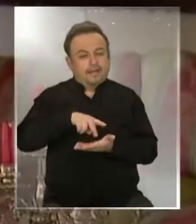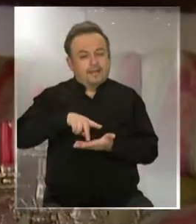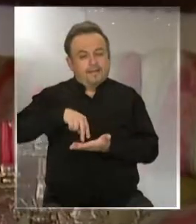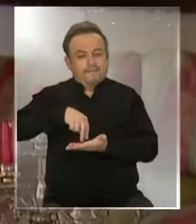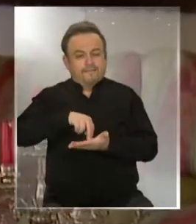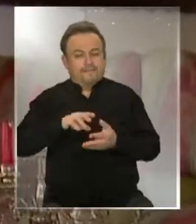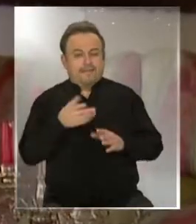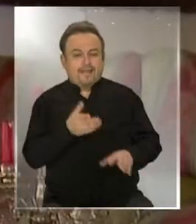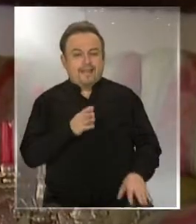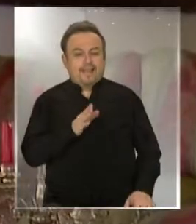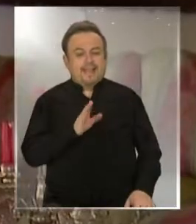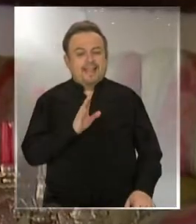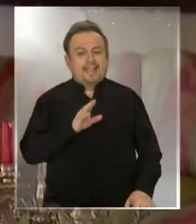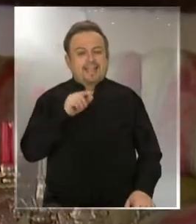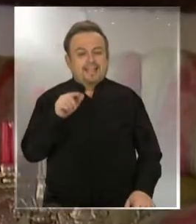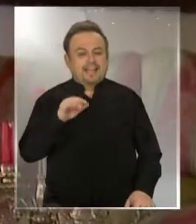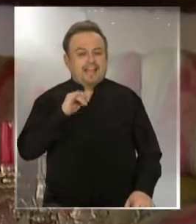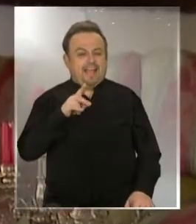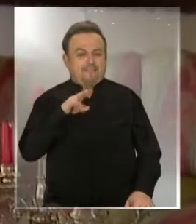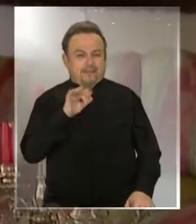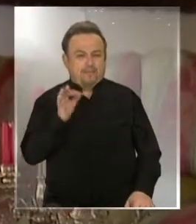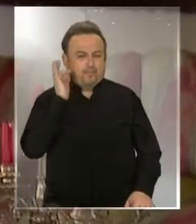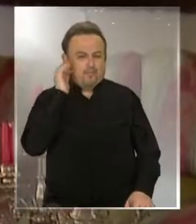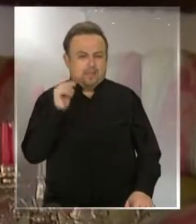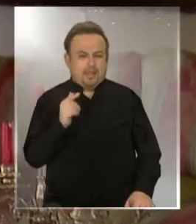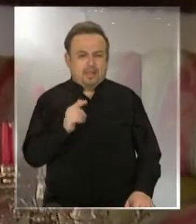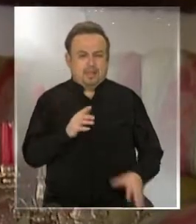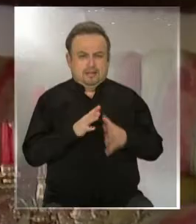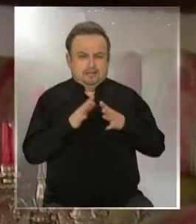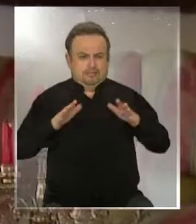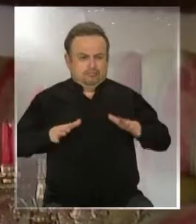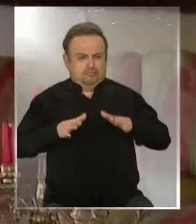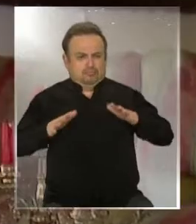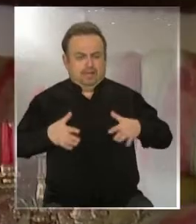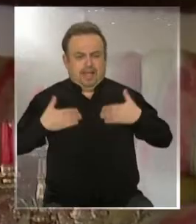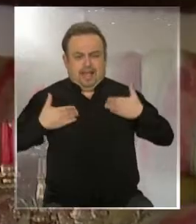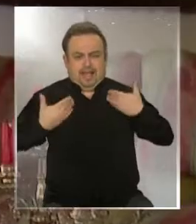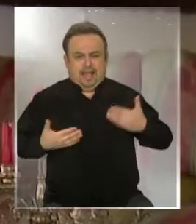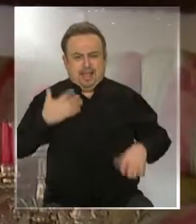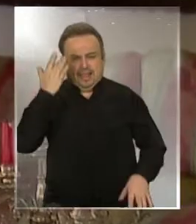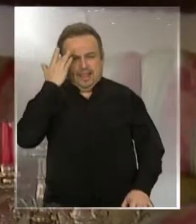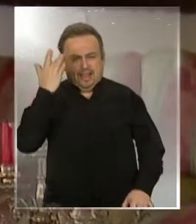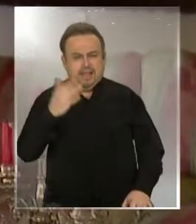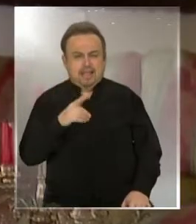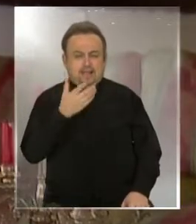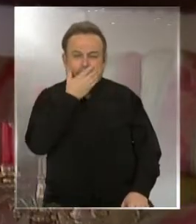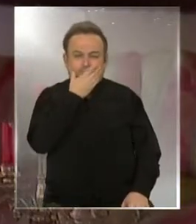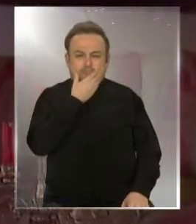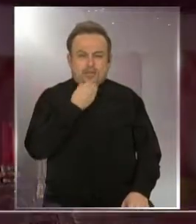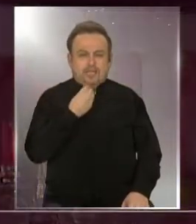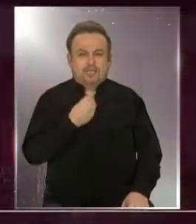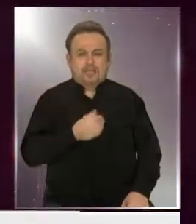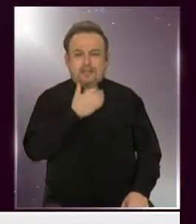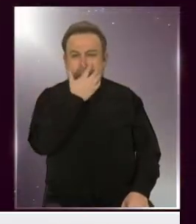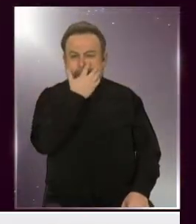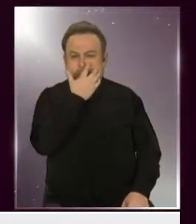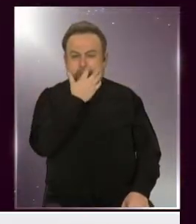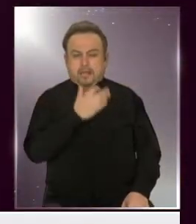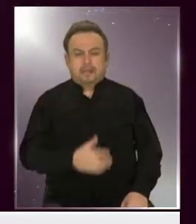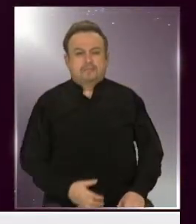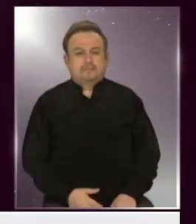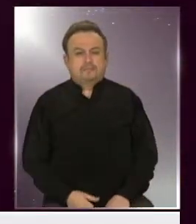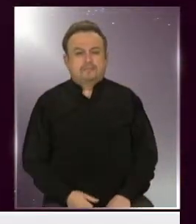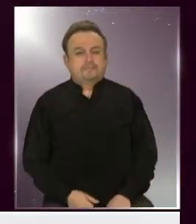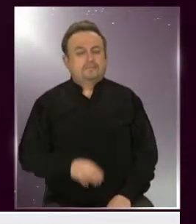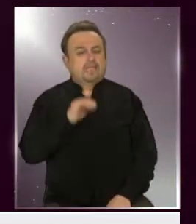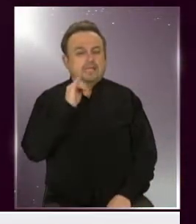en realidad dicen cómo era ella. Una mujer activa, entusiasta, inteligente, bonita, una